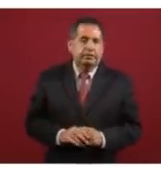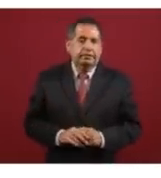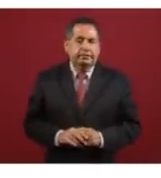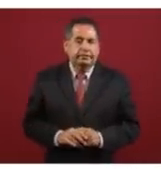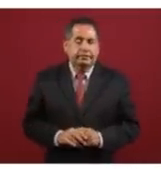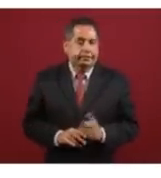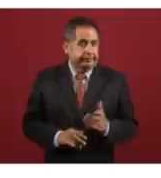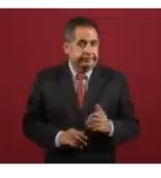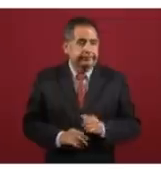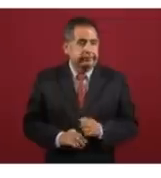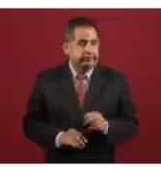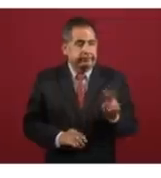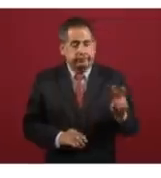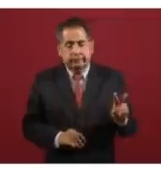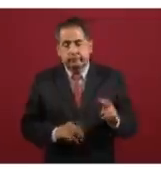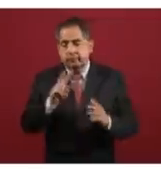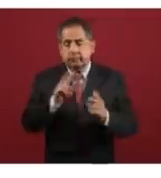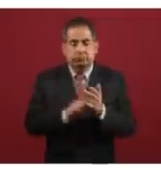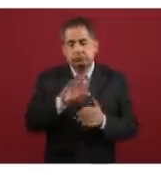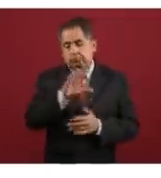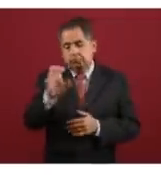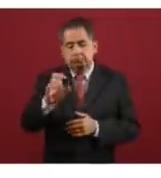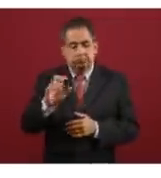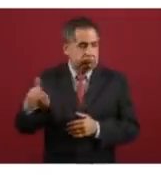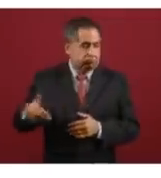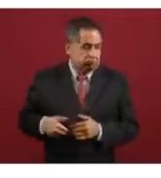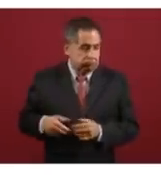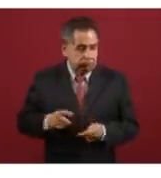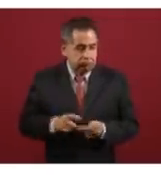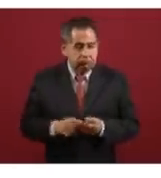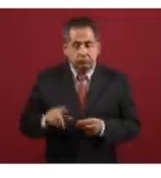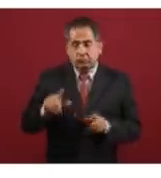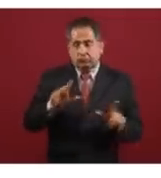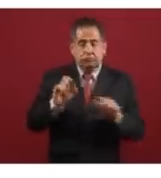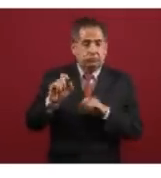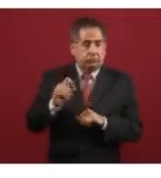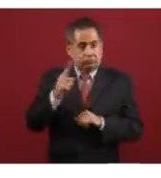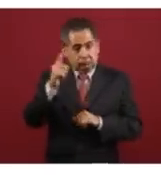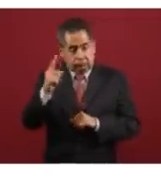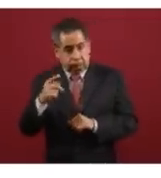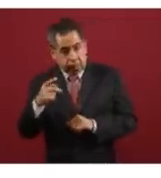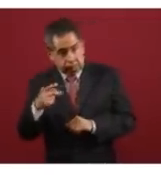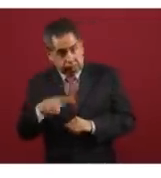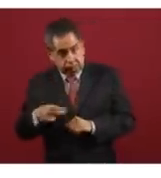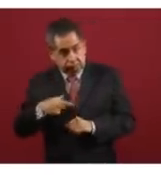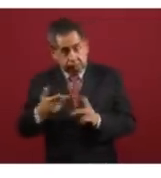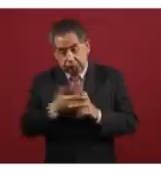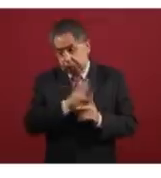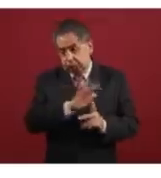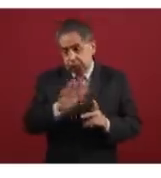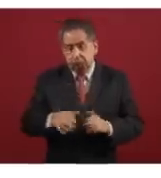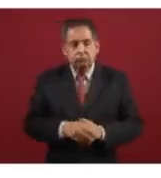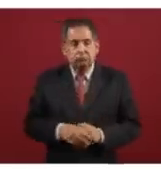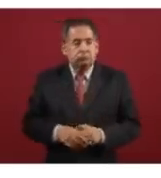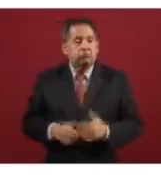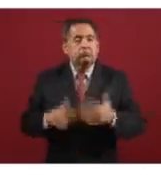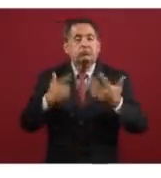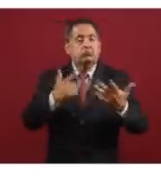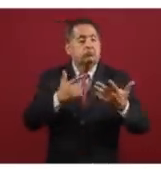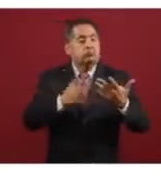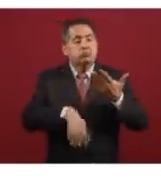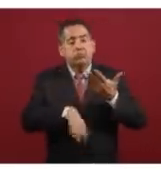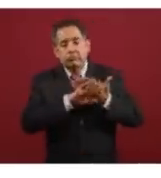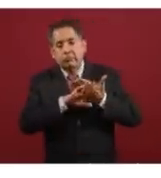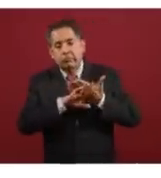Tenemos 2.500 heridos, 721 fallecidos en todo ese periodo. De cada 7 agresores hay